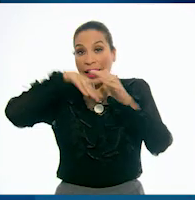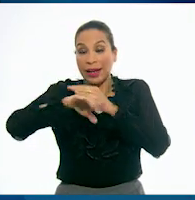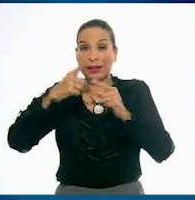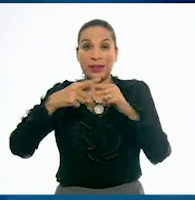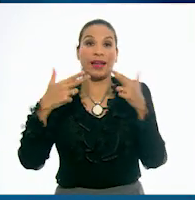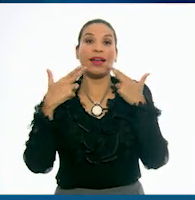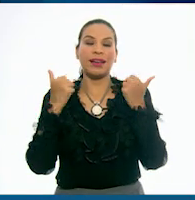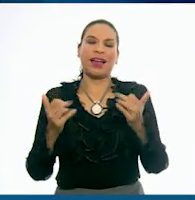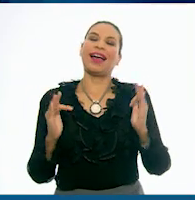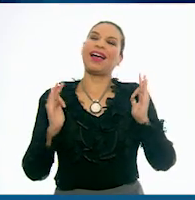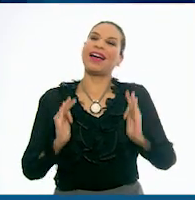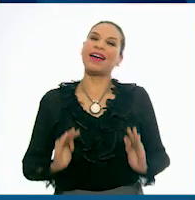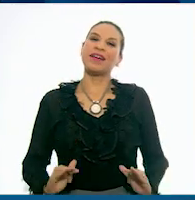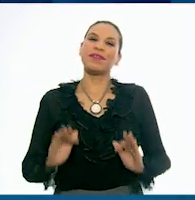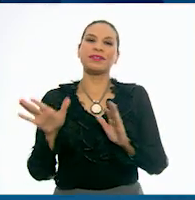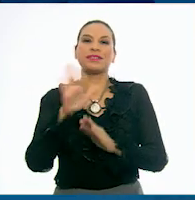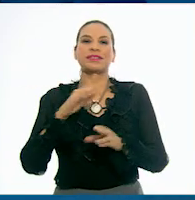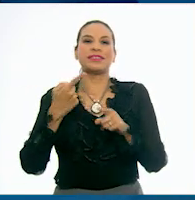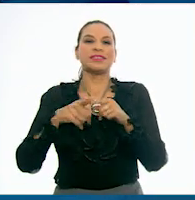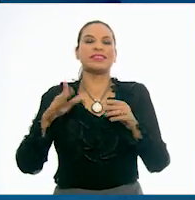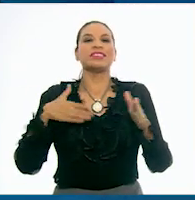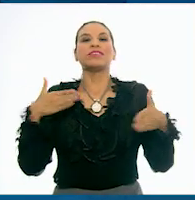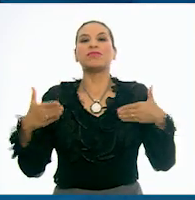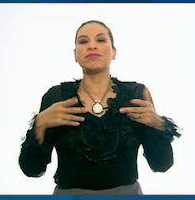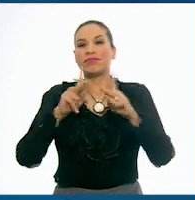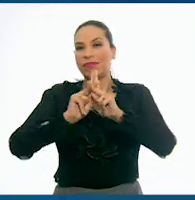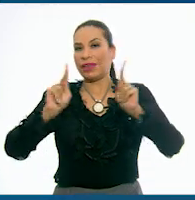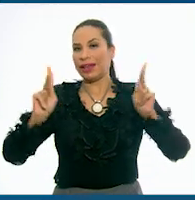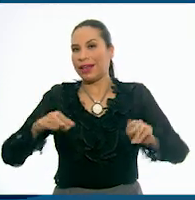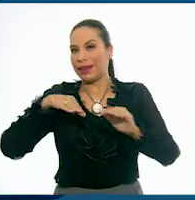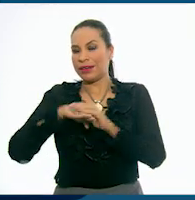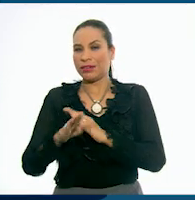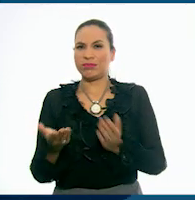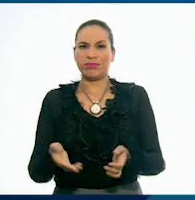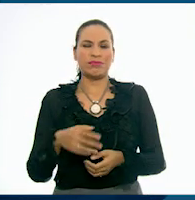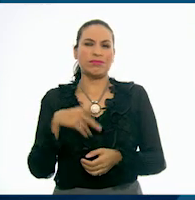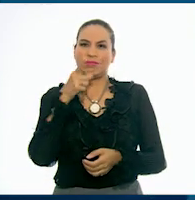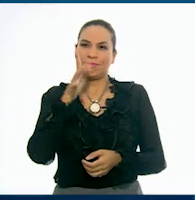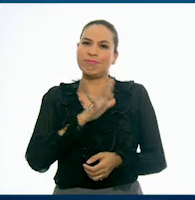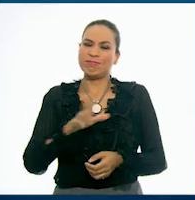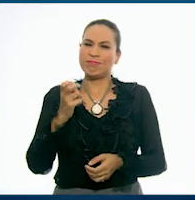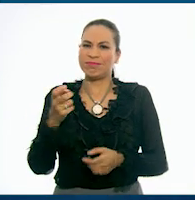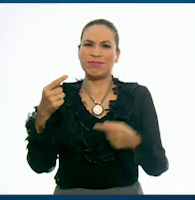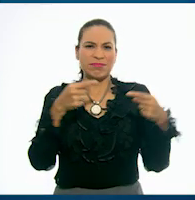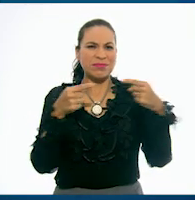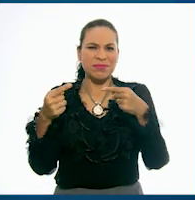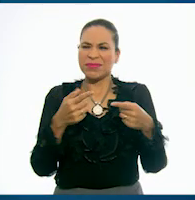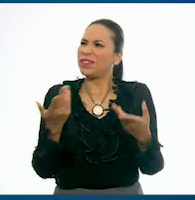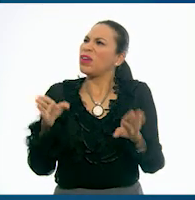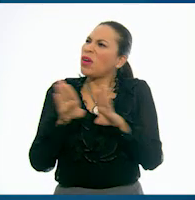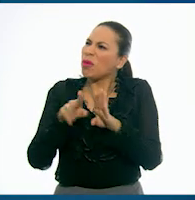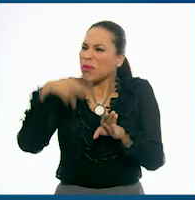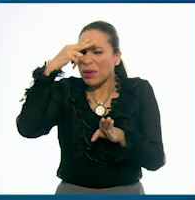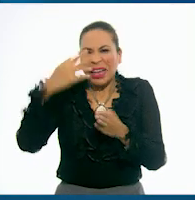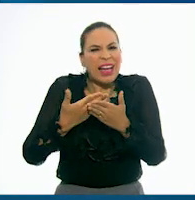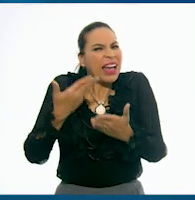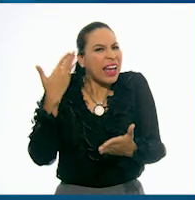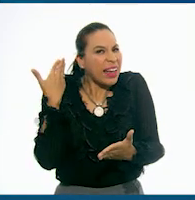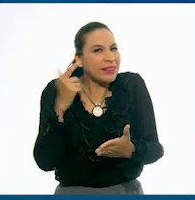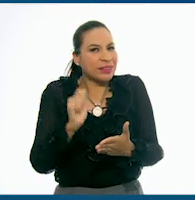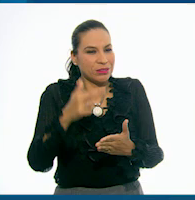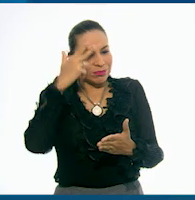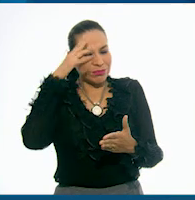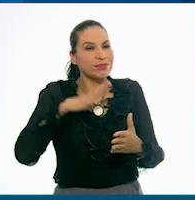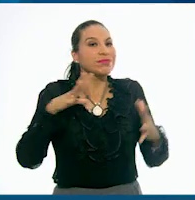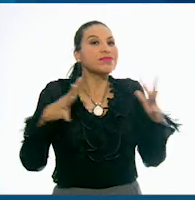haciendas disfrutaban en los banquetes y en los palacios. Es innegable que... Pero piensen cómo estaba México antes del porfiriato.